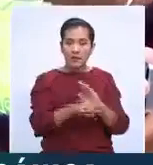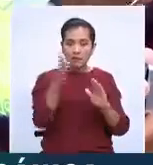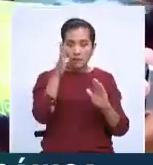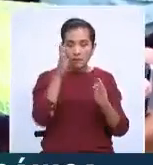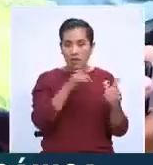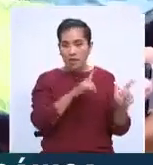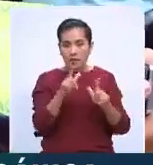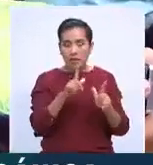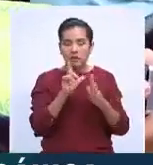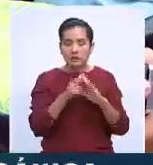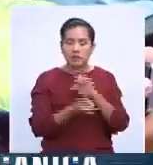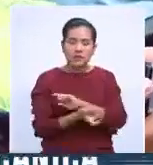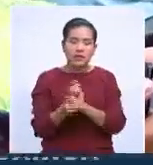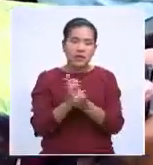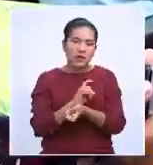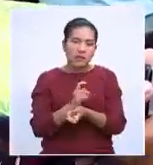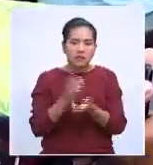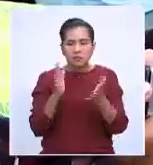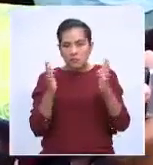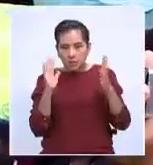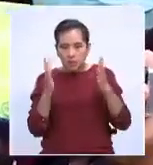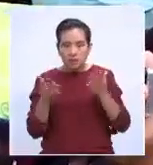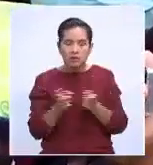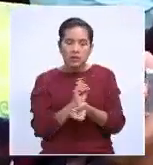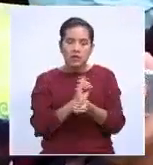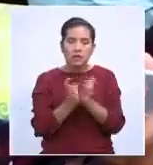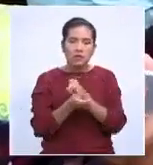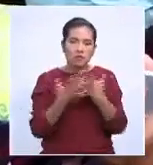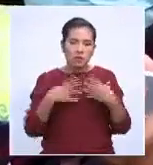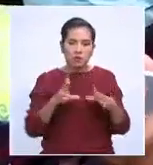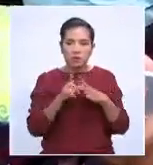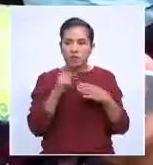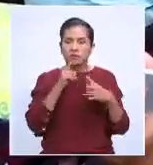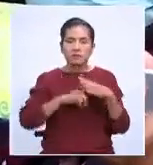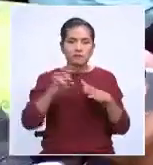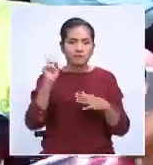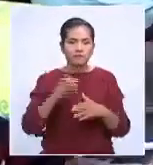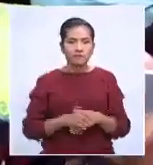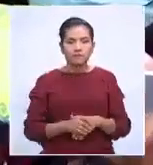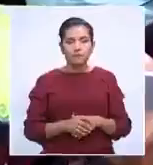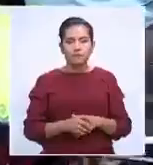hecho, se presume de que se haya cambiado y dejado todas esas ropas.